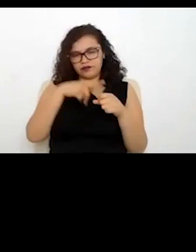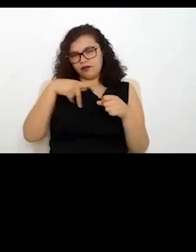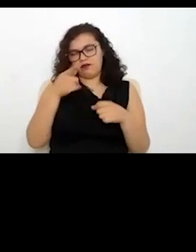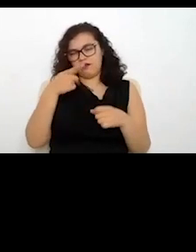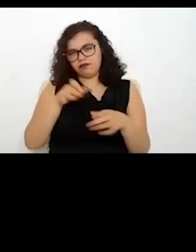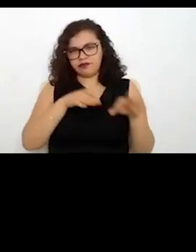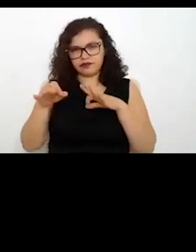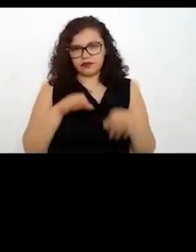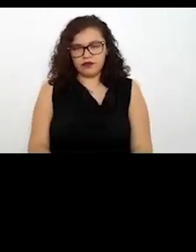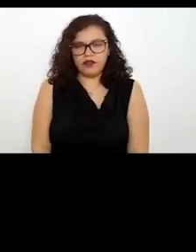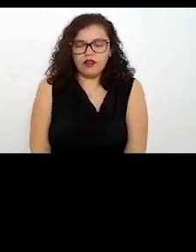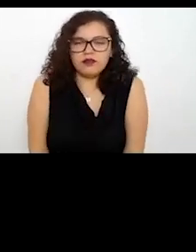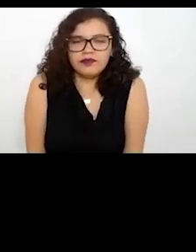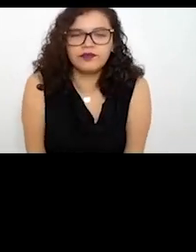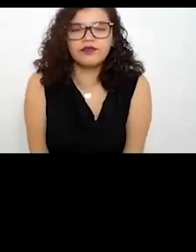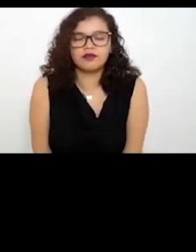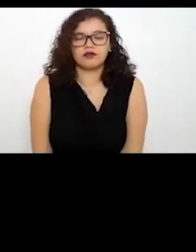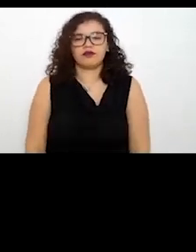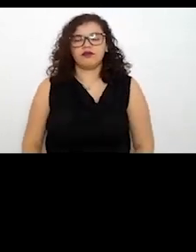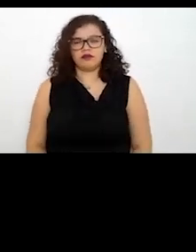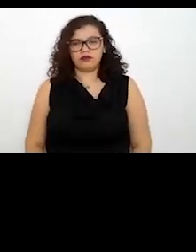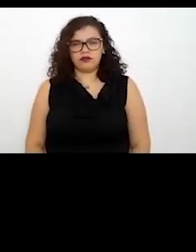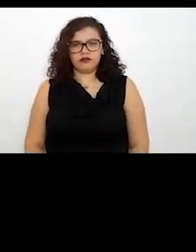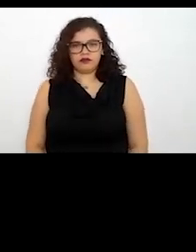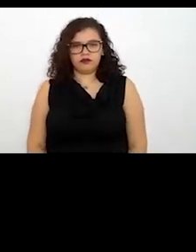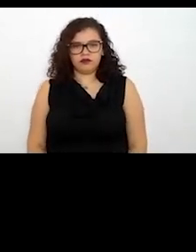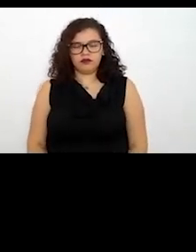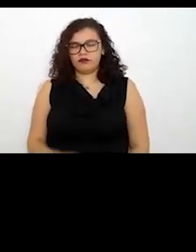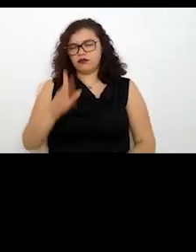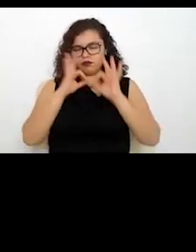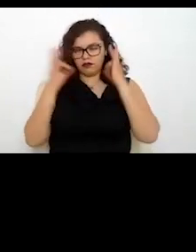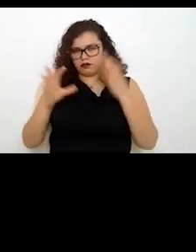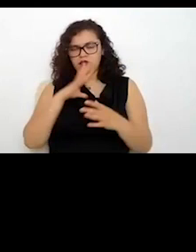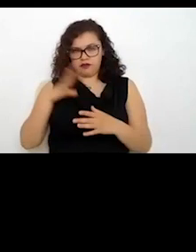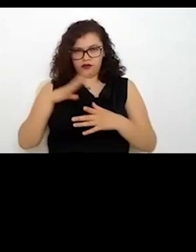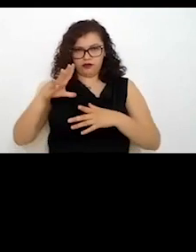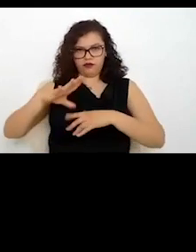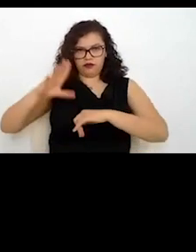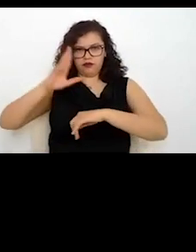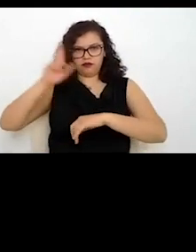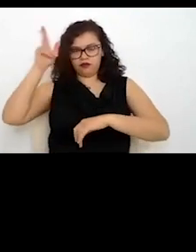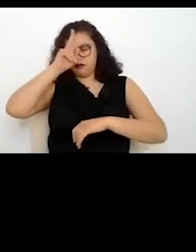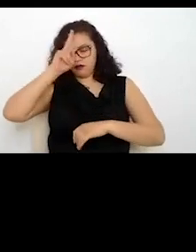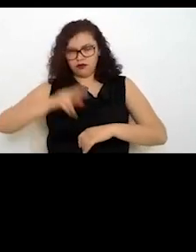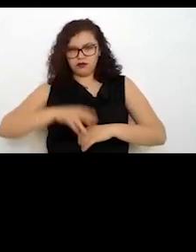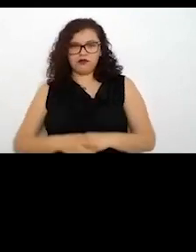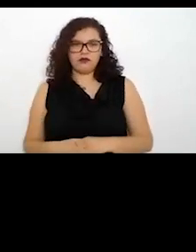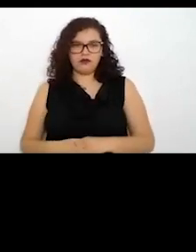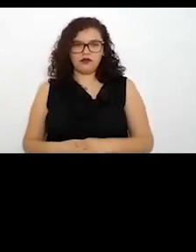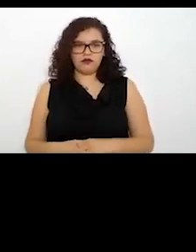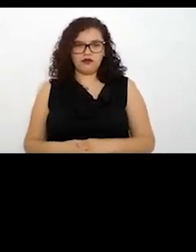infantil, de todas formas, y en todas sus modalidades está prohibido.